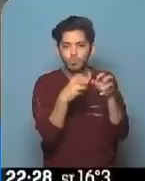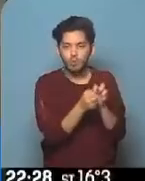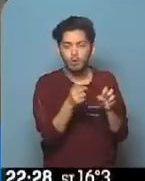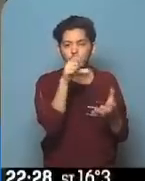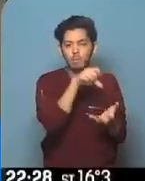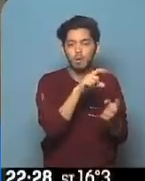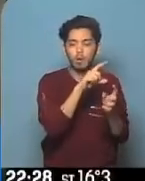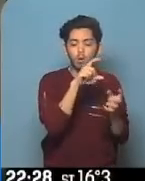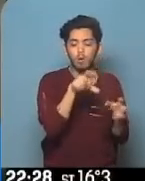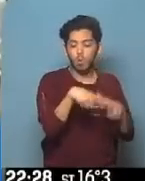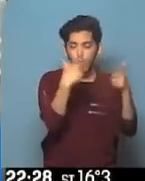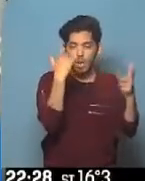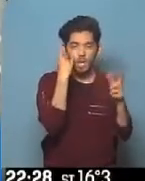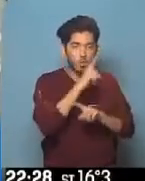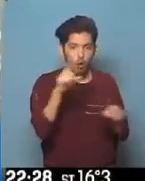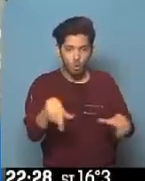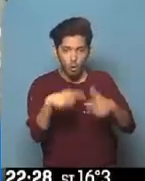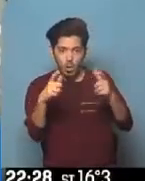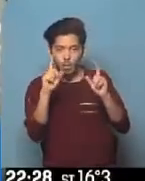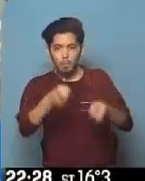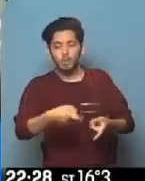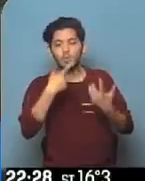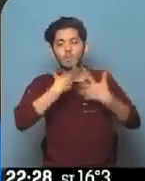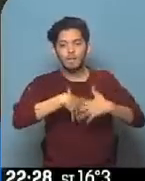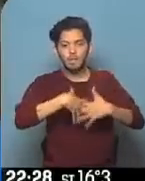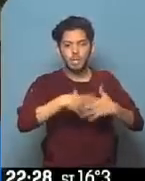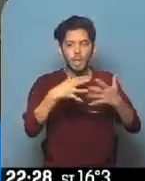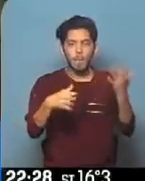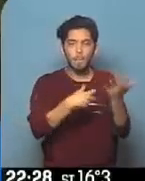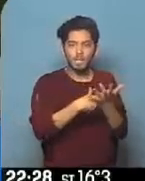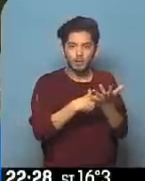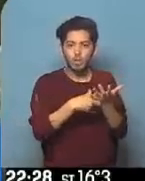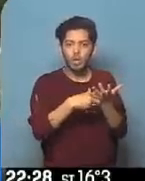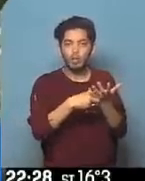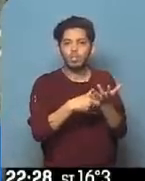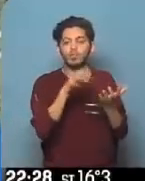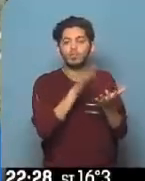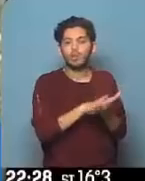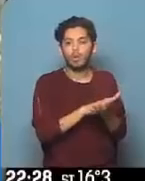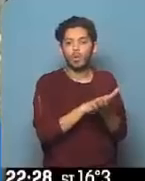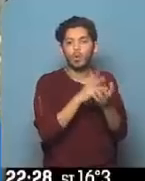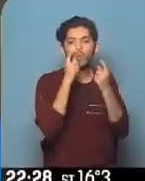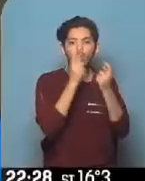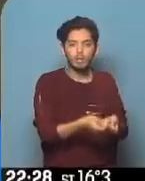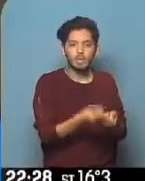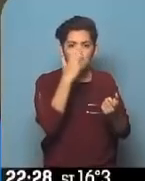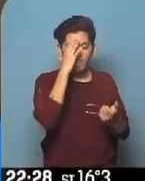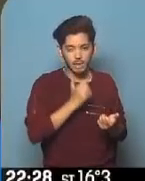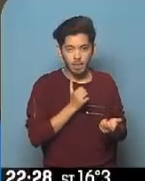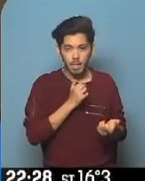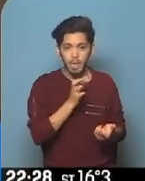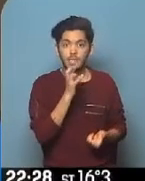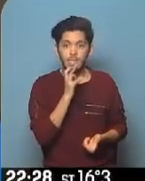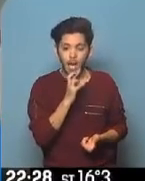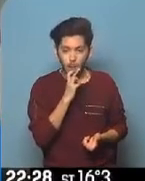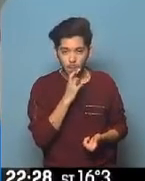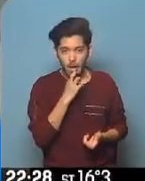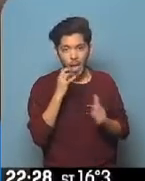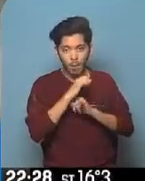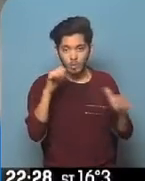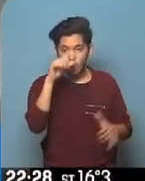países, inaugurando además un sistema de inspecciones mutuas de instalaciones militares. Trump anunció que